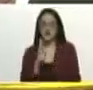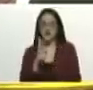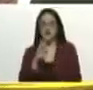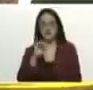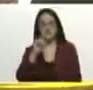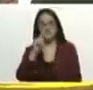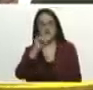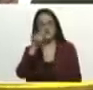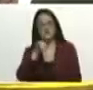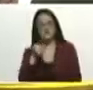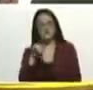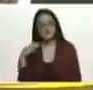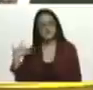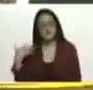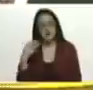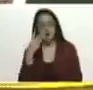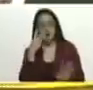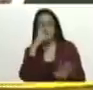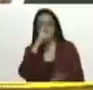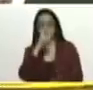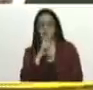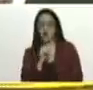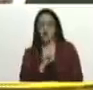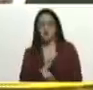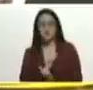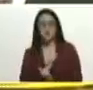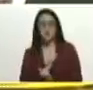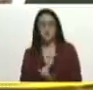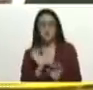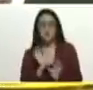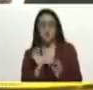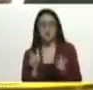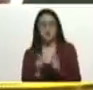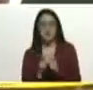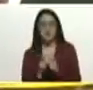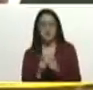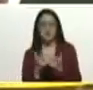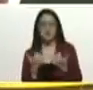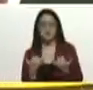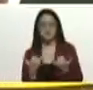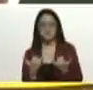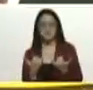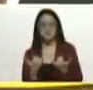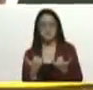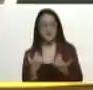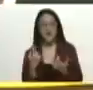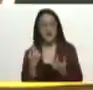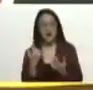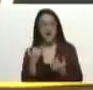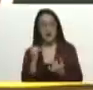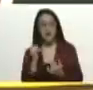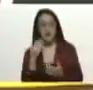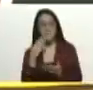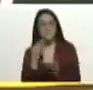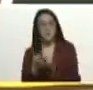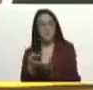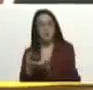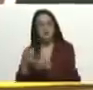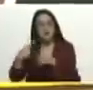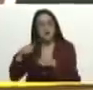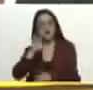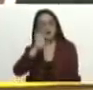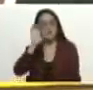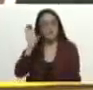tras 8 anos. E aí propuestas de otros países que